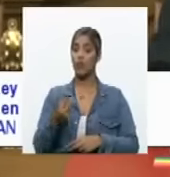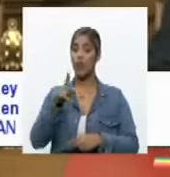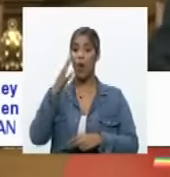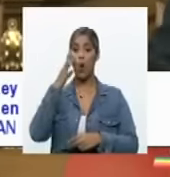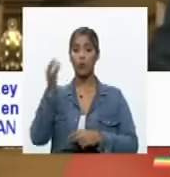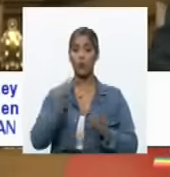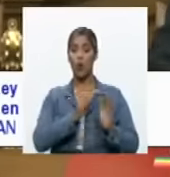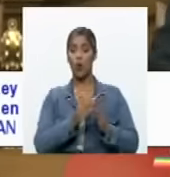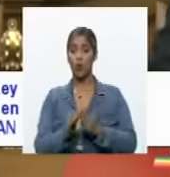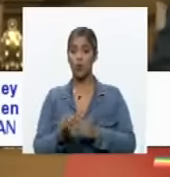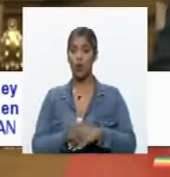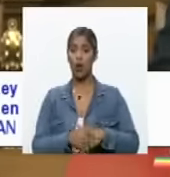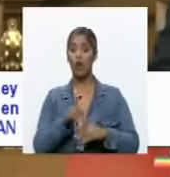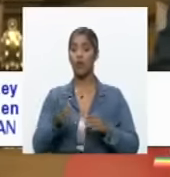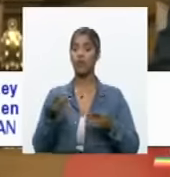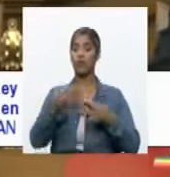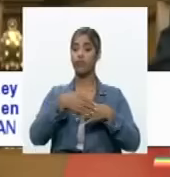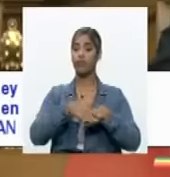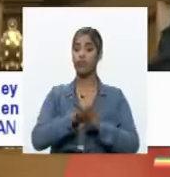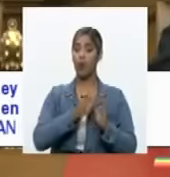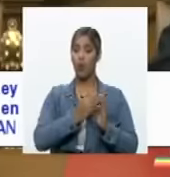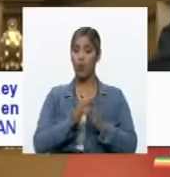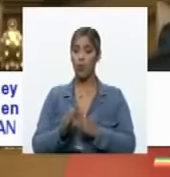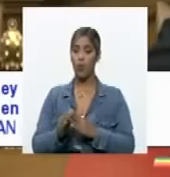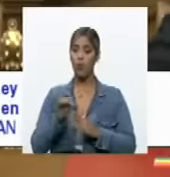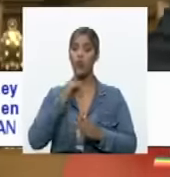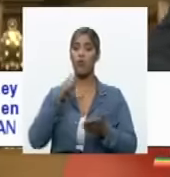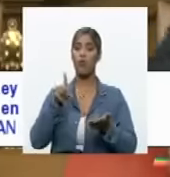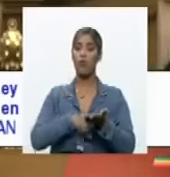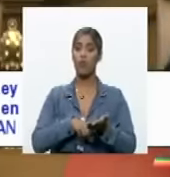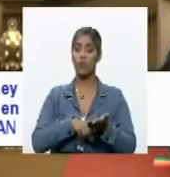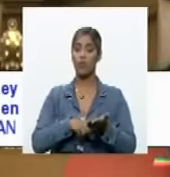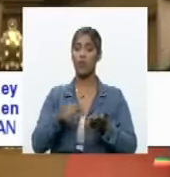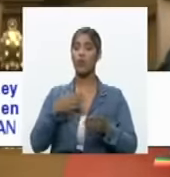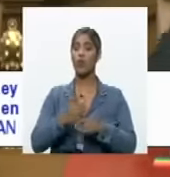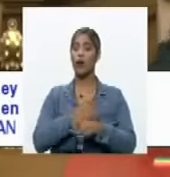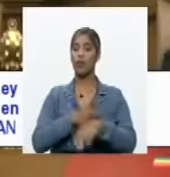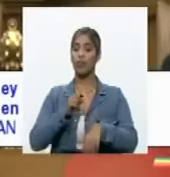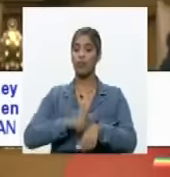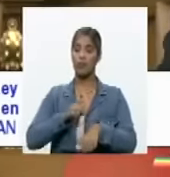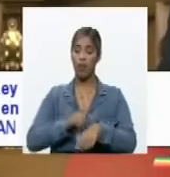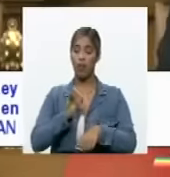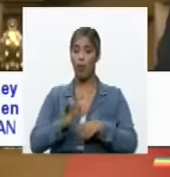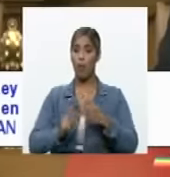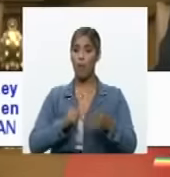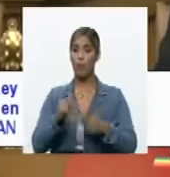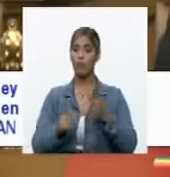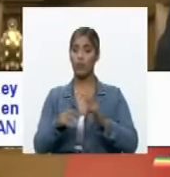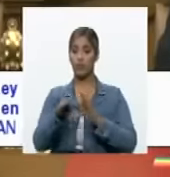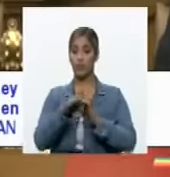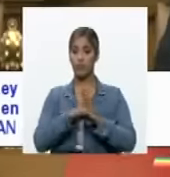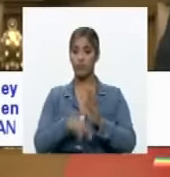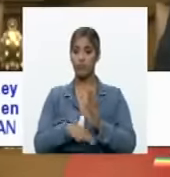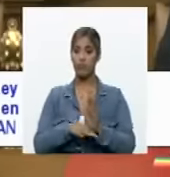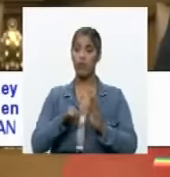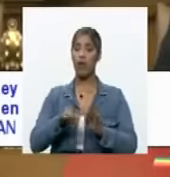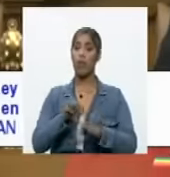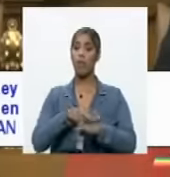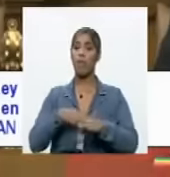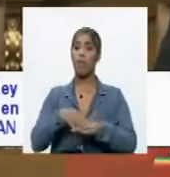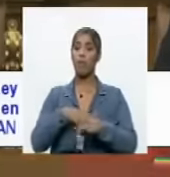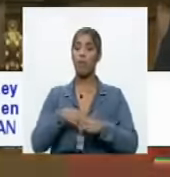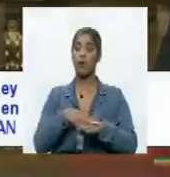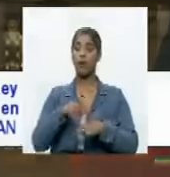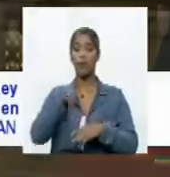consejos comunales que integran la comuna, en cumplimiento a los laxos y procedimientos establecidos por el Ministerio